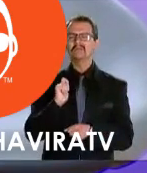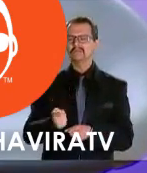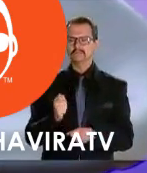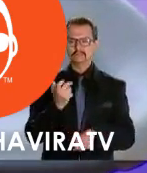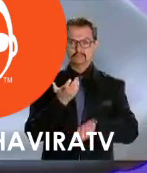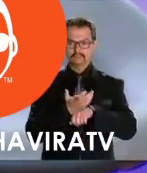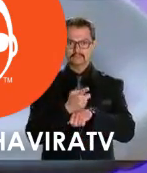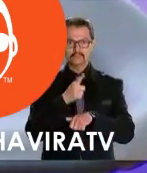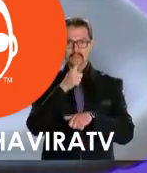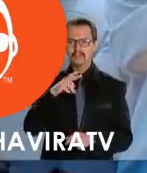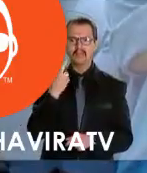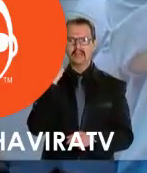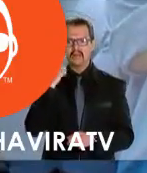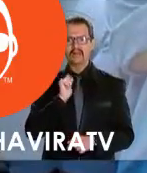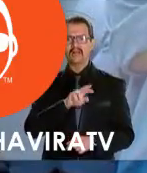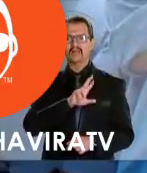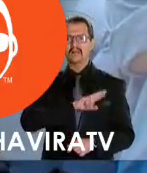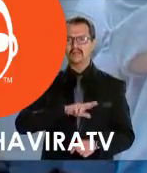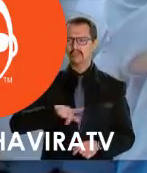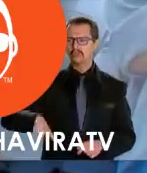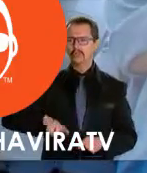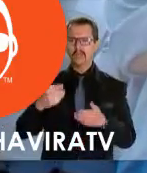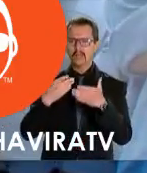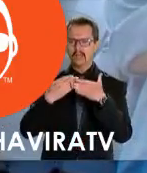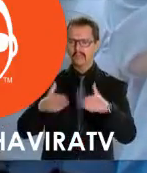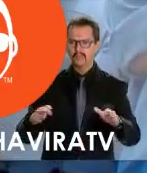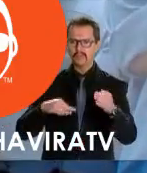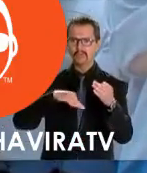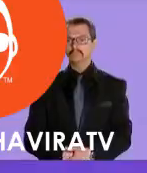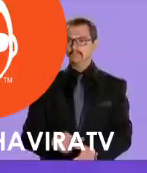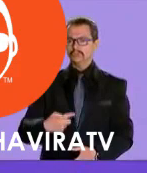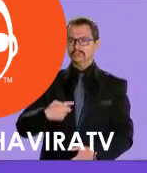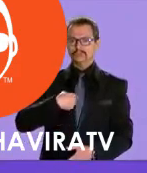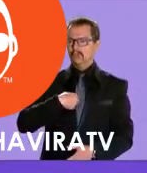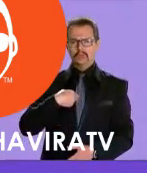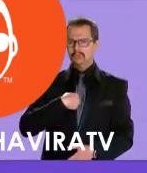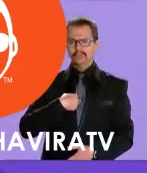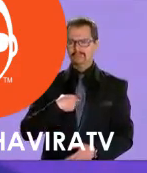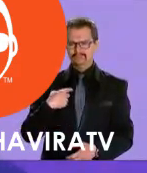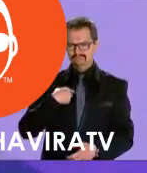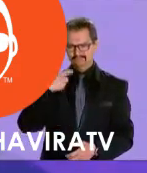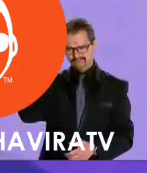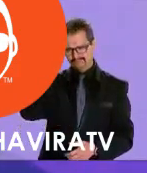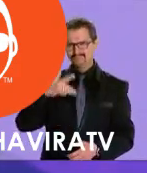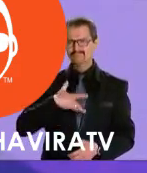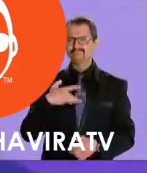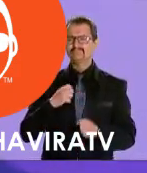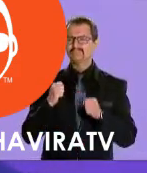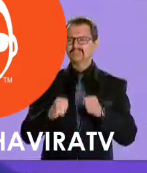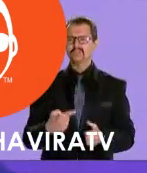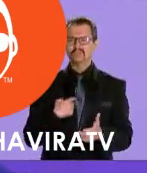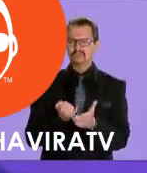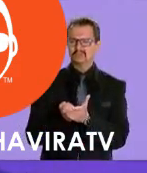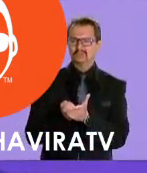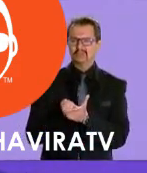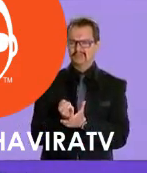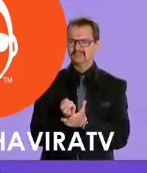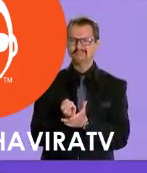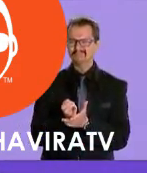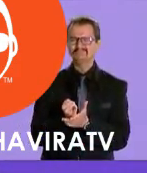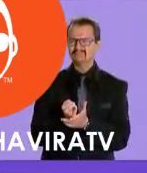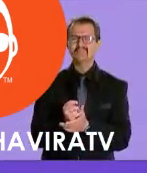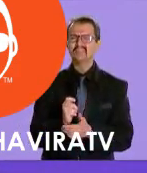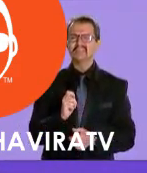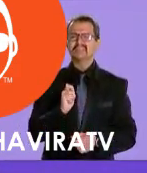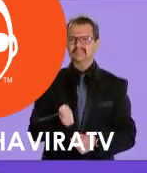Pues nada, porque no pueden escribir. Muchas gracias. Adelante, López Obrador. ¿Qué le dijo un